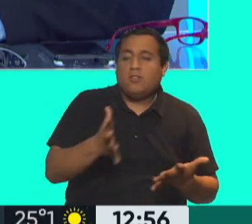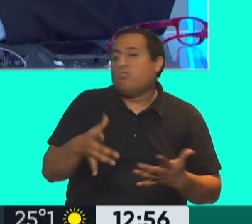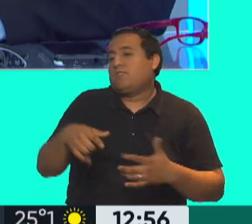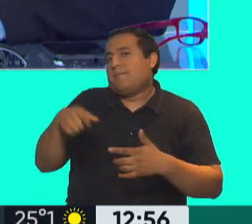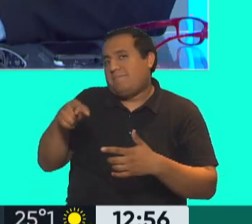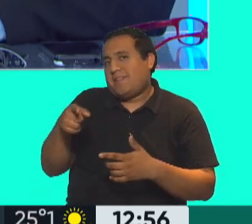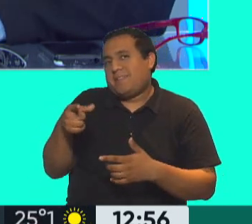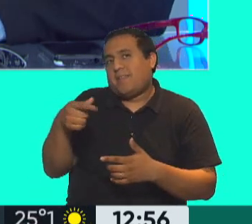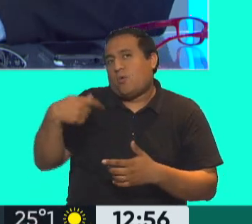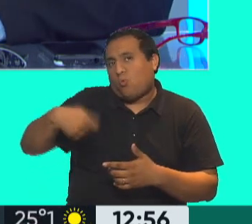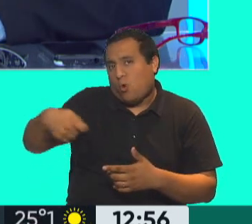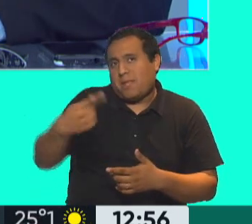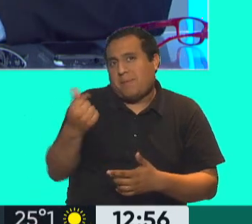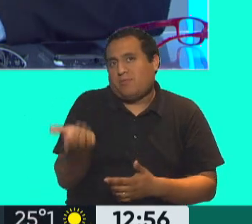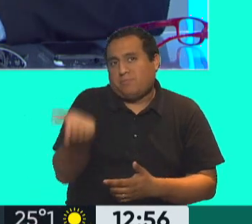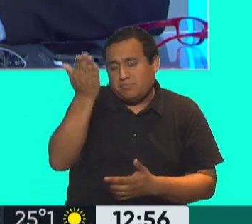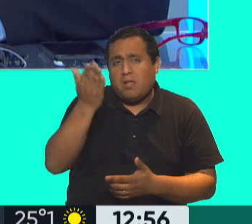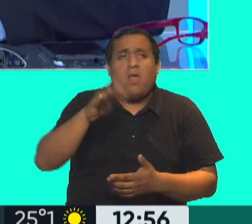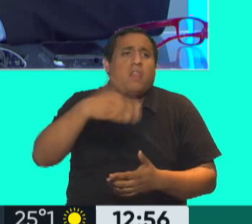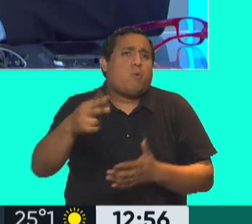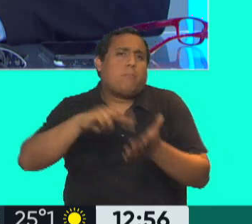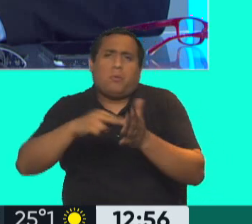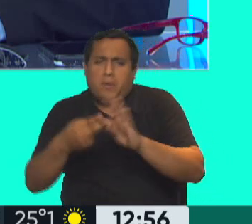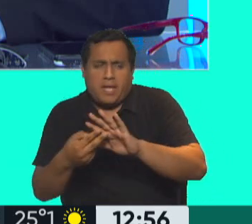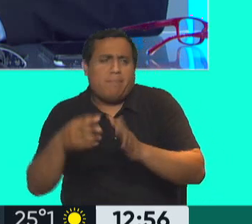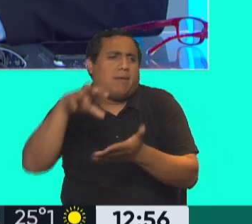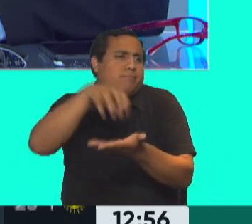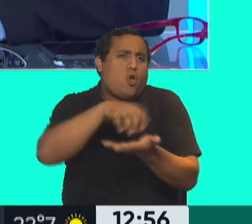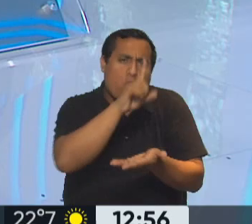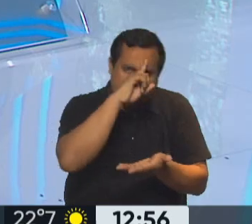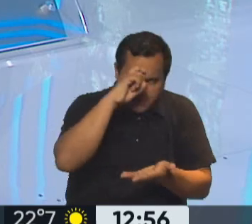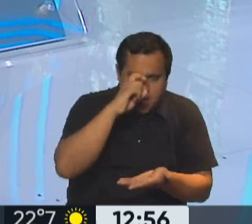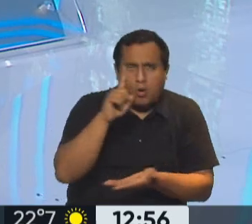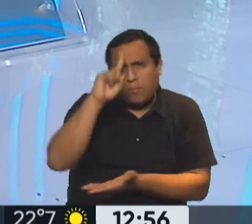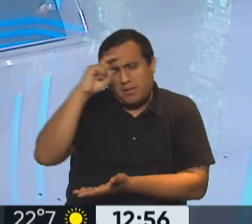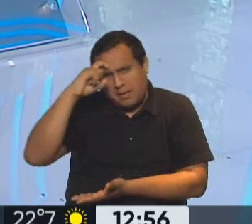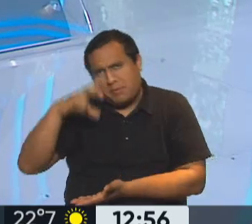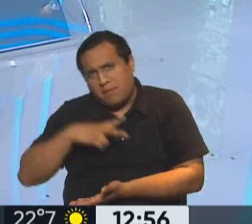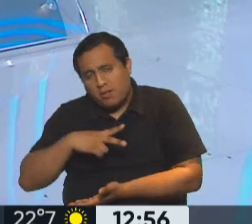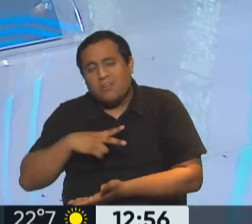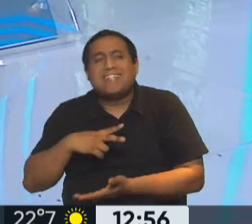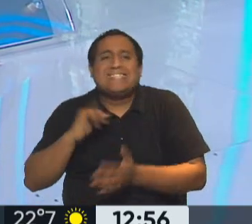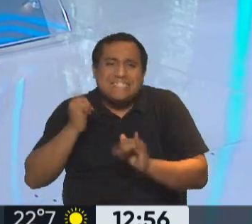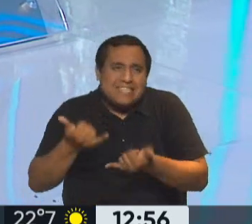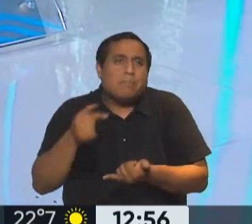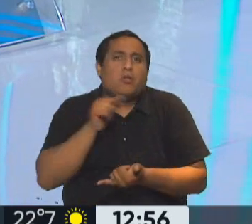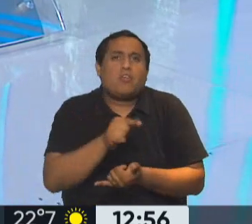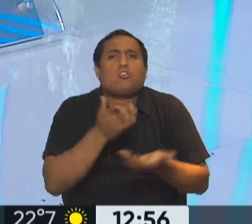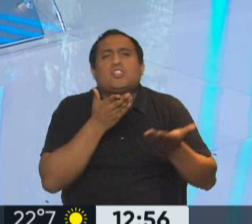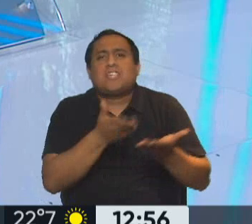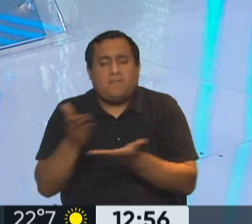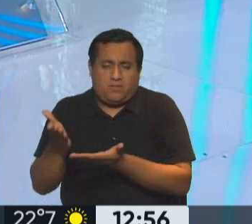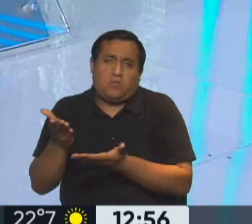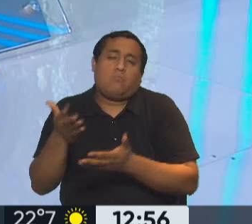estos reclamos. Después, sí, es cierto después tienen problemas con las clínicas, los sanatorios, claro, bueno, médicos, el tema no es el pagan, servicio que están prestando las